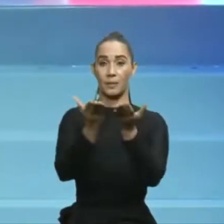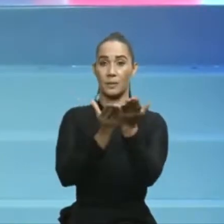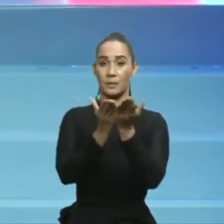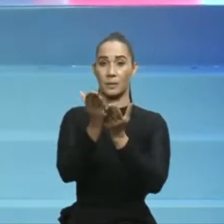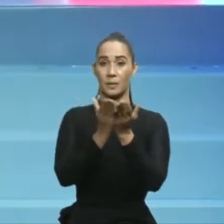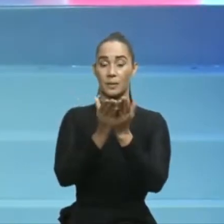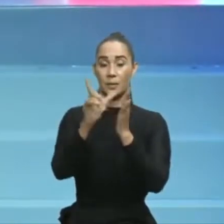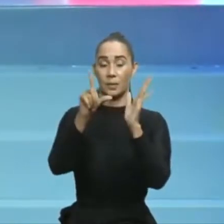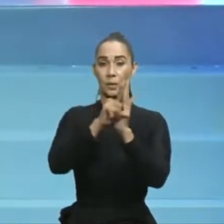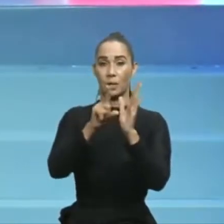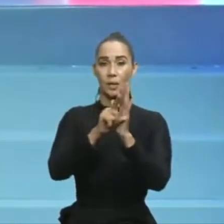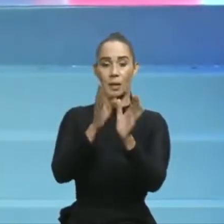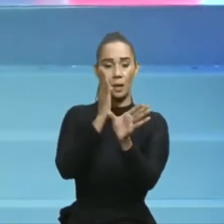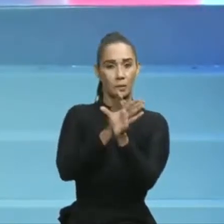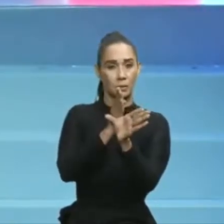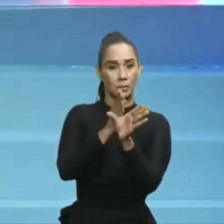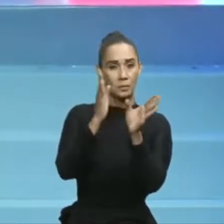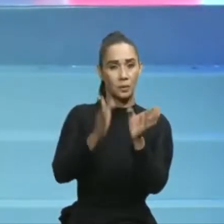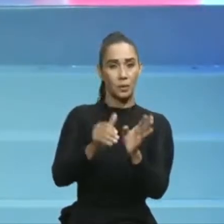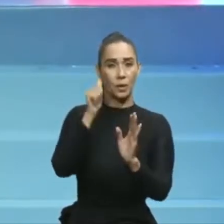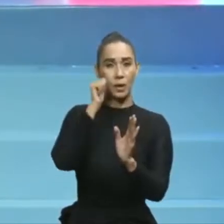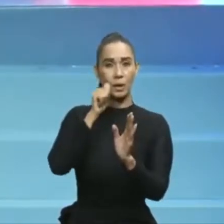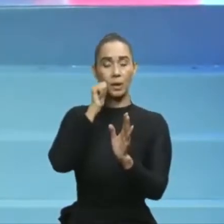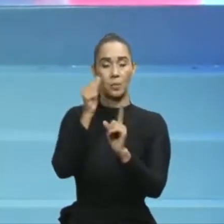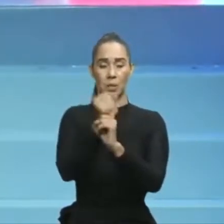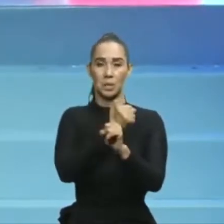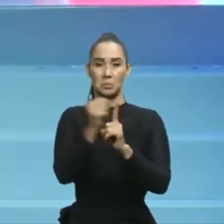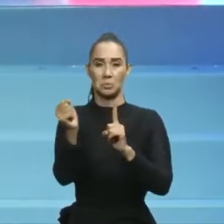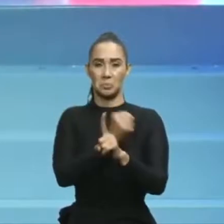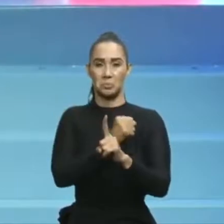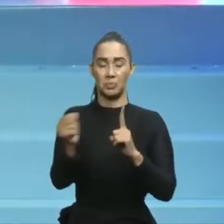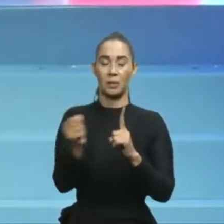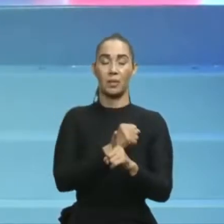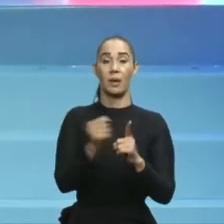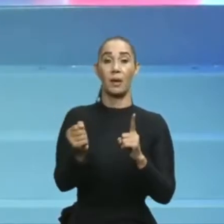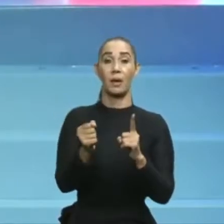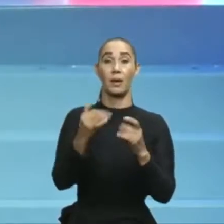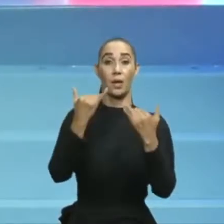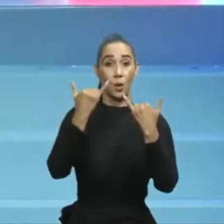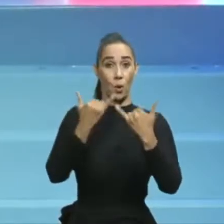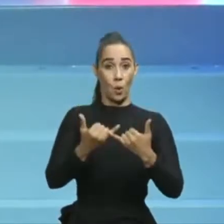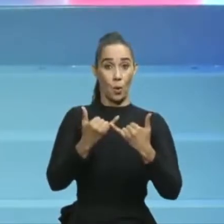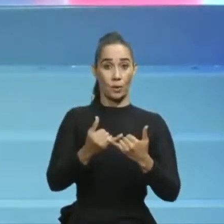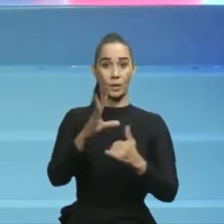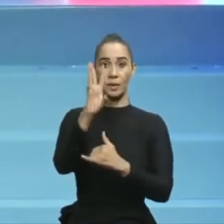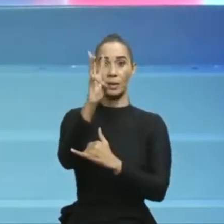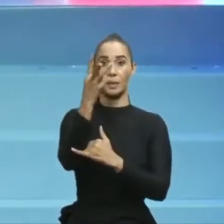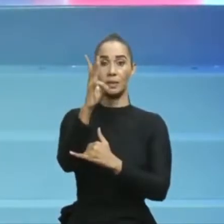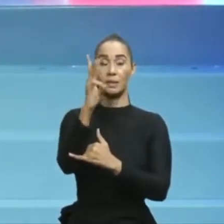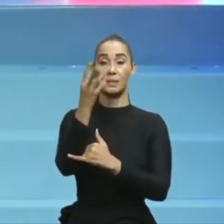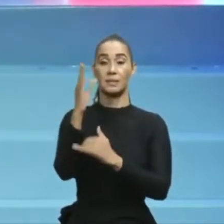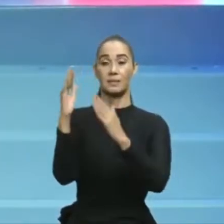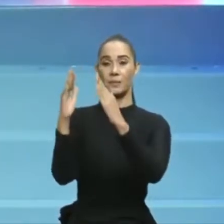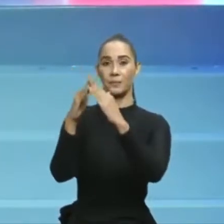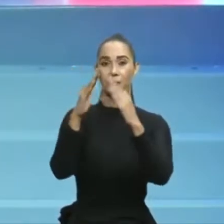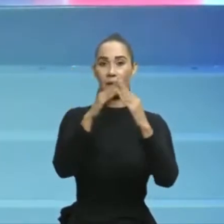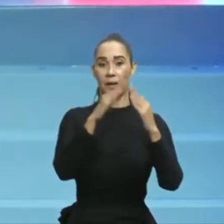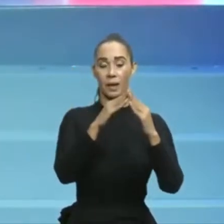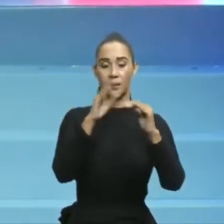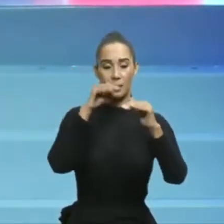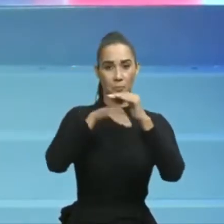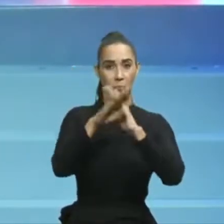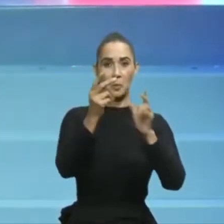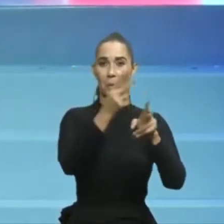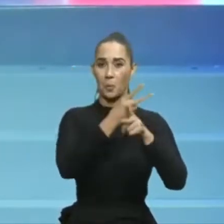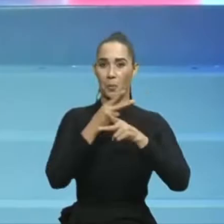asistencia legal y psicológica para las mujeres víctimas de violencia que cuentan hoy con 16 casas de acogida que están funcionando